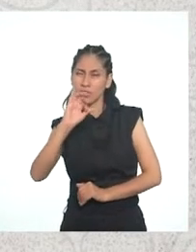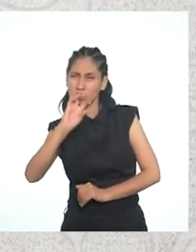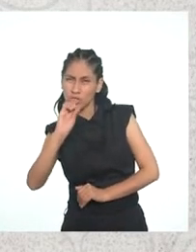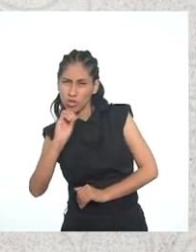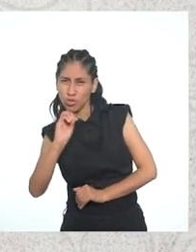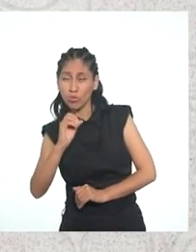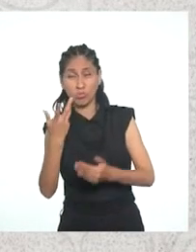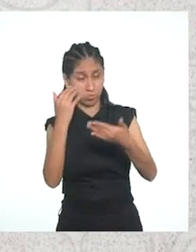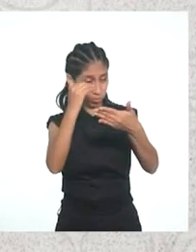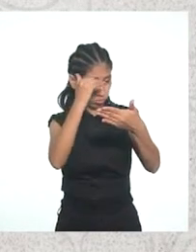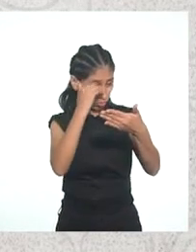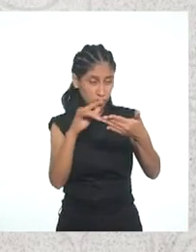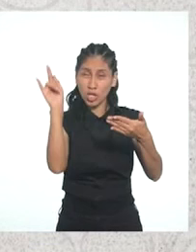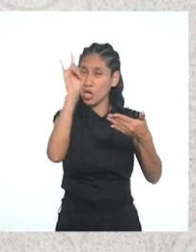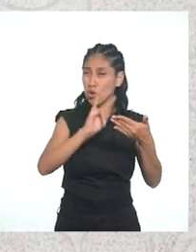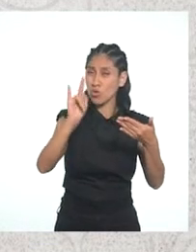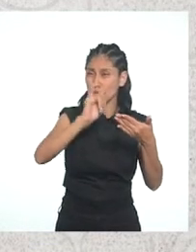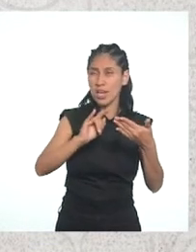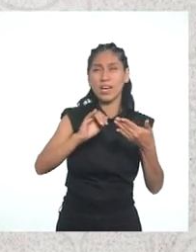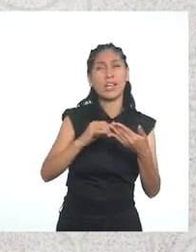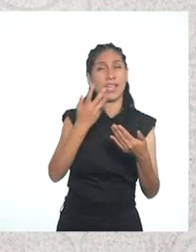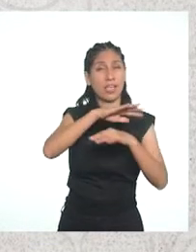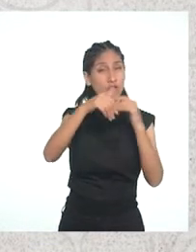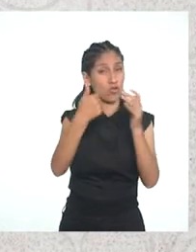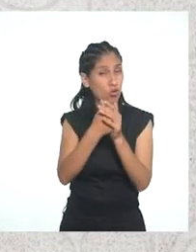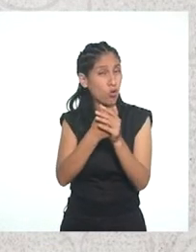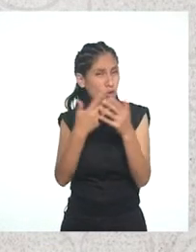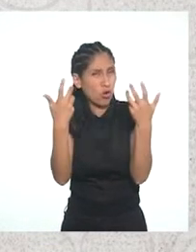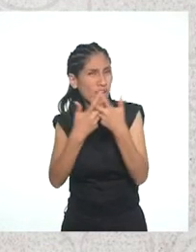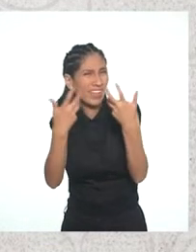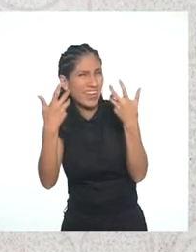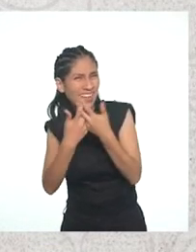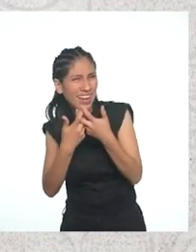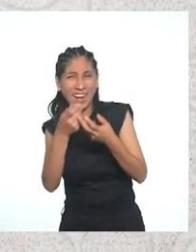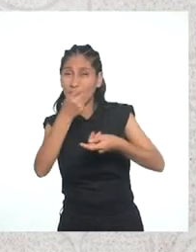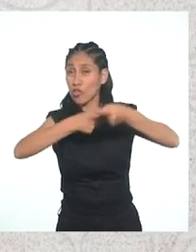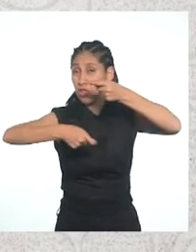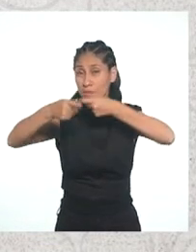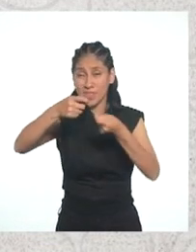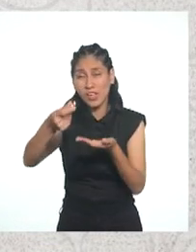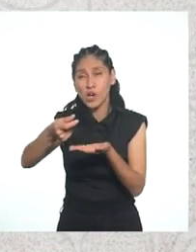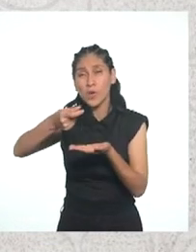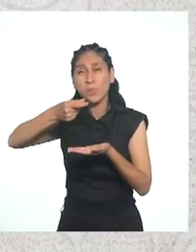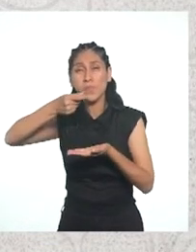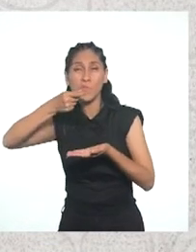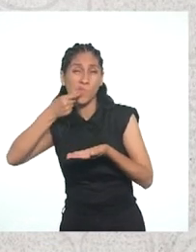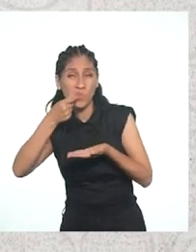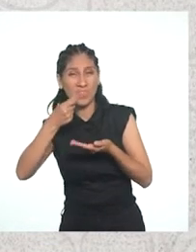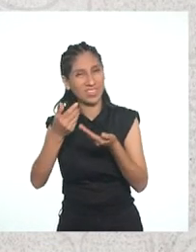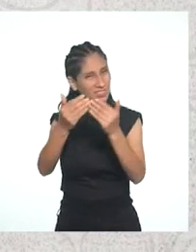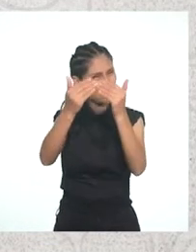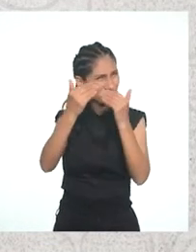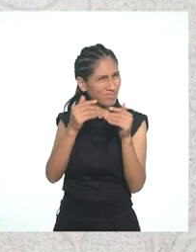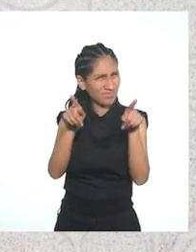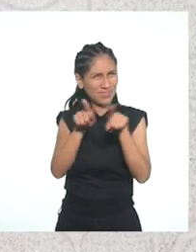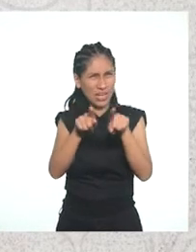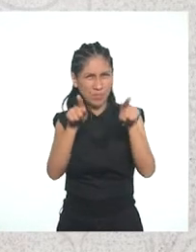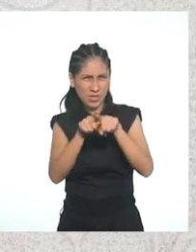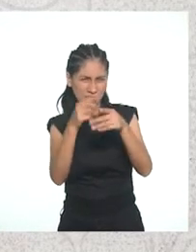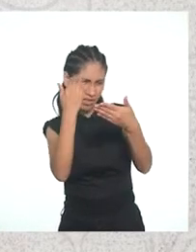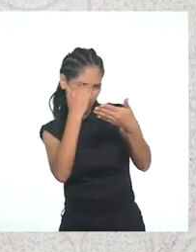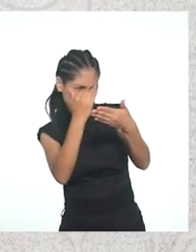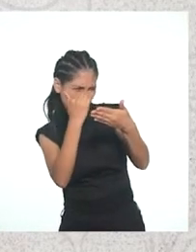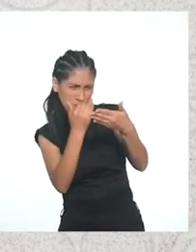usa principalmente en las industrias farmacéuticas y de alimentos como saborizantes. Se encuentran en